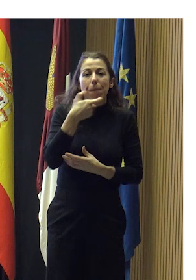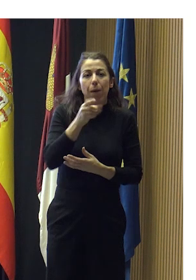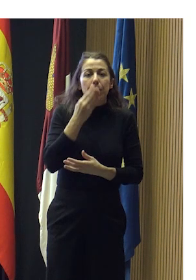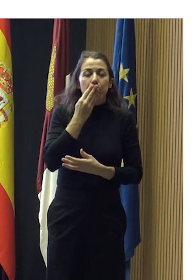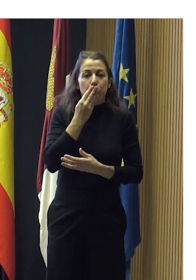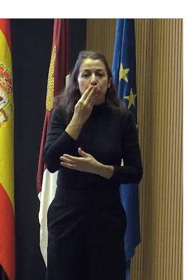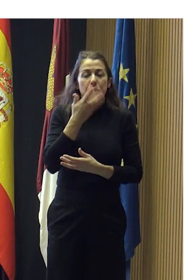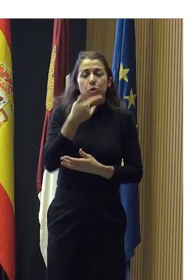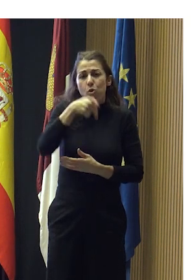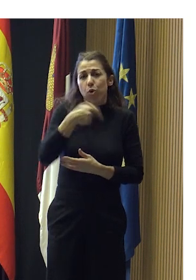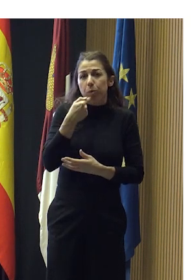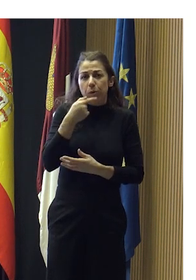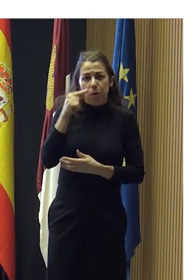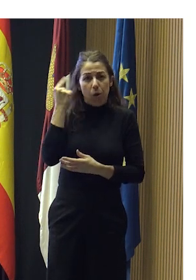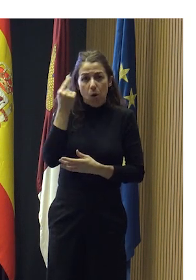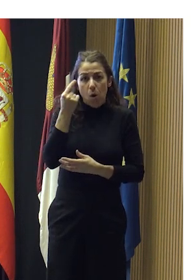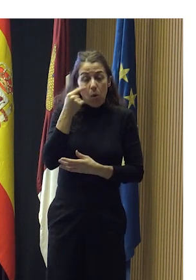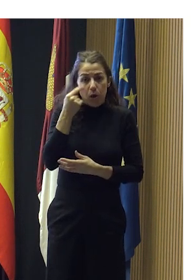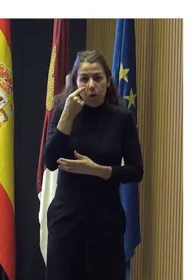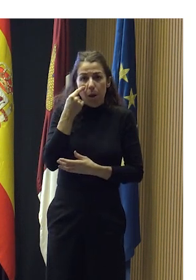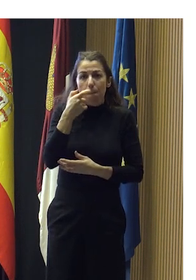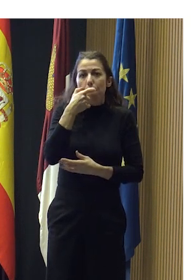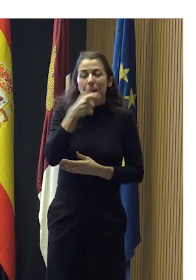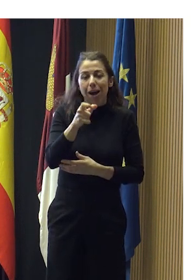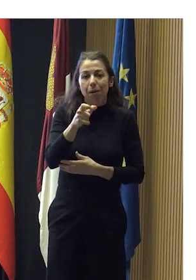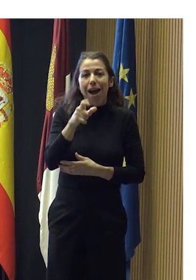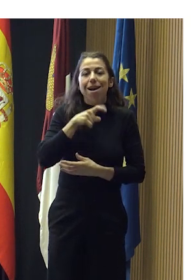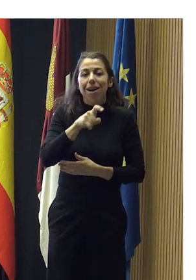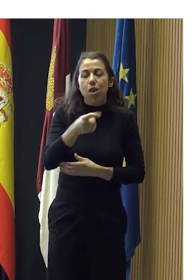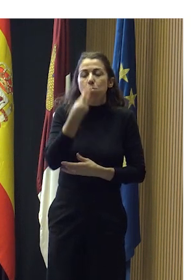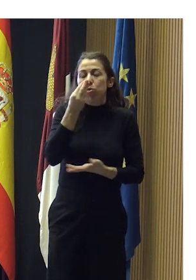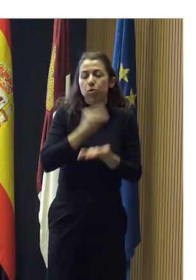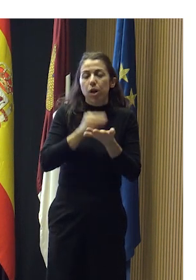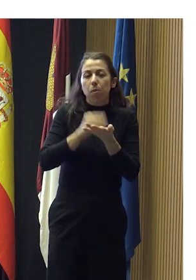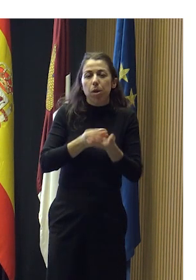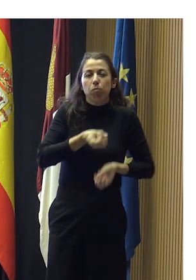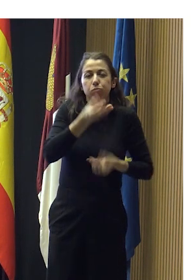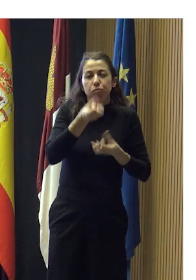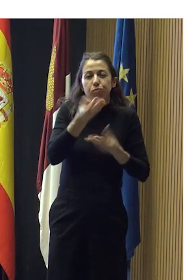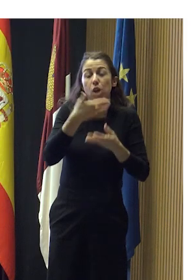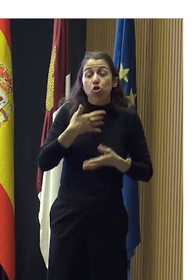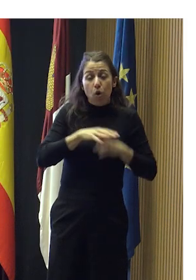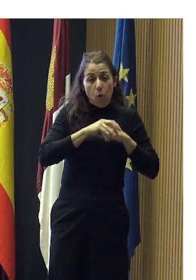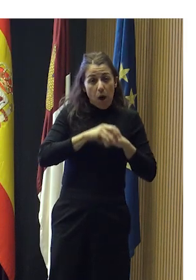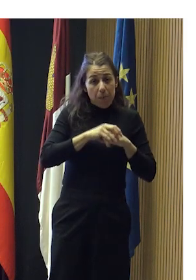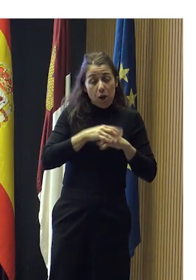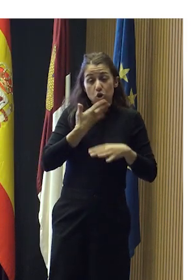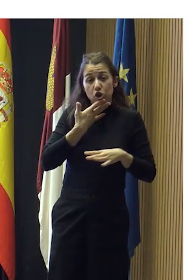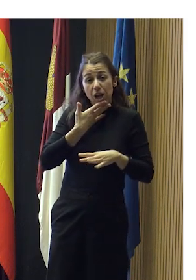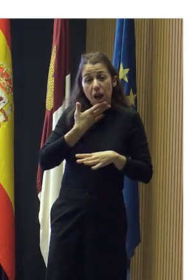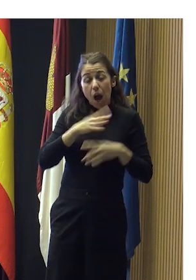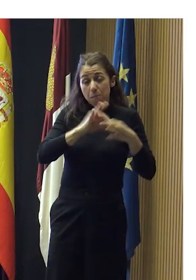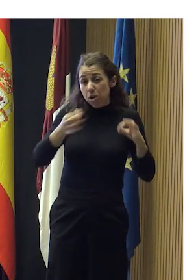Yo hoy, como os habéis dado cuenta, lo he dicho muchas veces. Yo tengo amigos, sobre todo amigos diagnosticados de